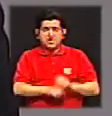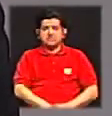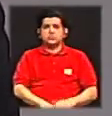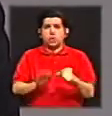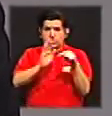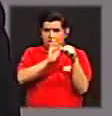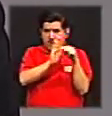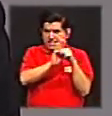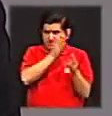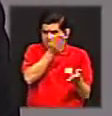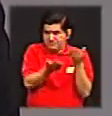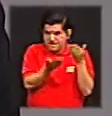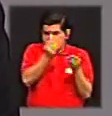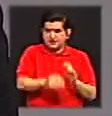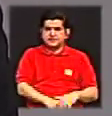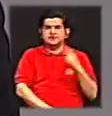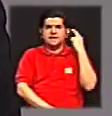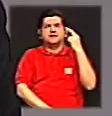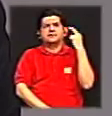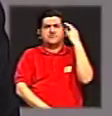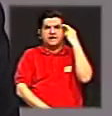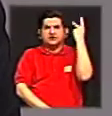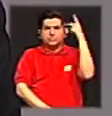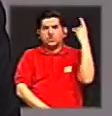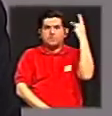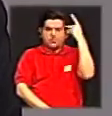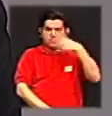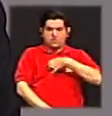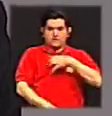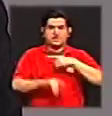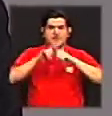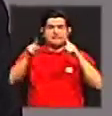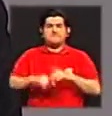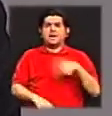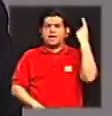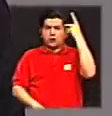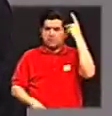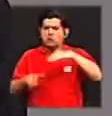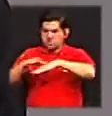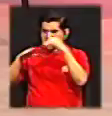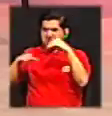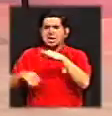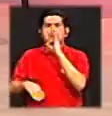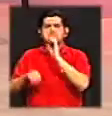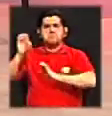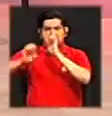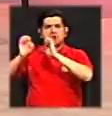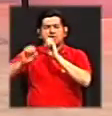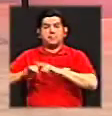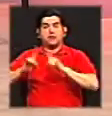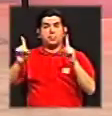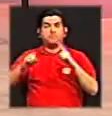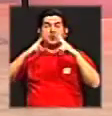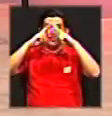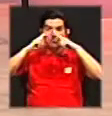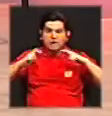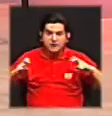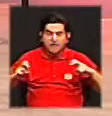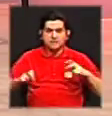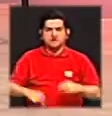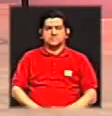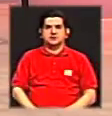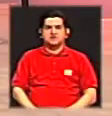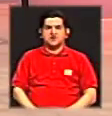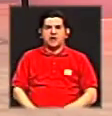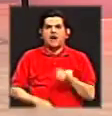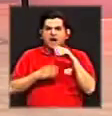negativa probablemente por políticas domésticas, pero la política exterior está bien valorada en general. Pero cuando entramos a preguntar